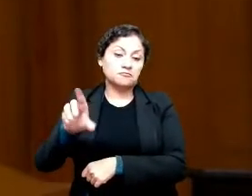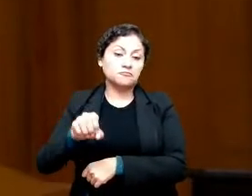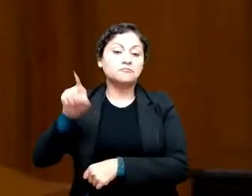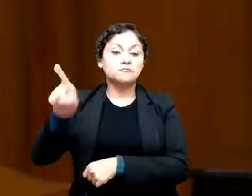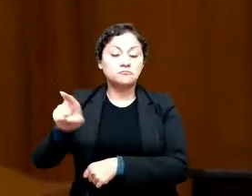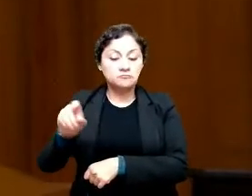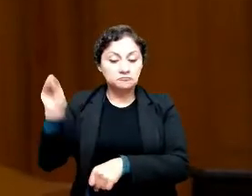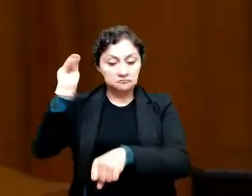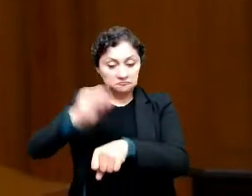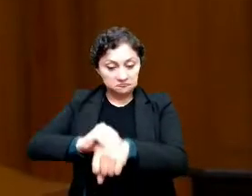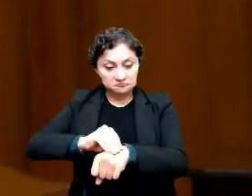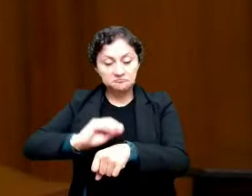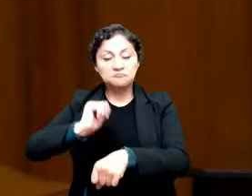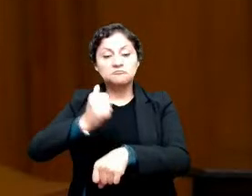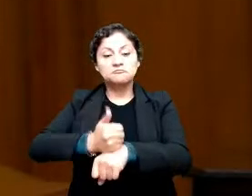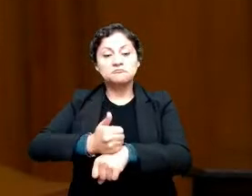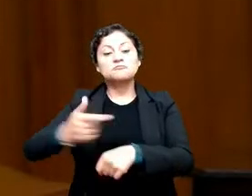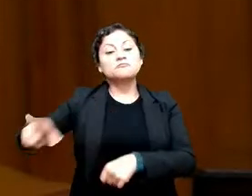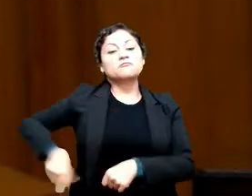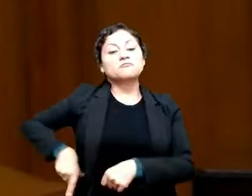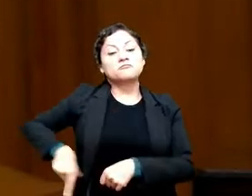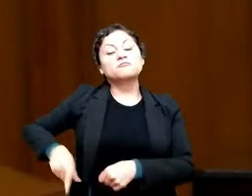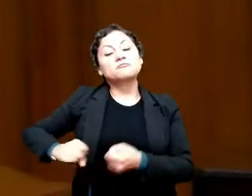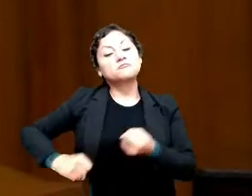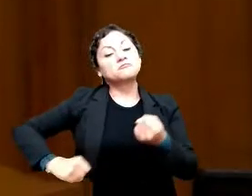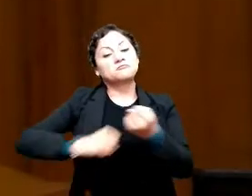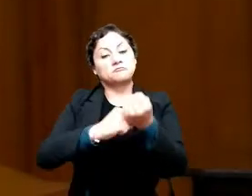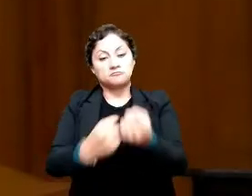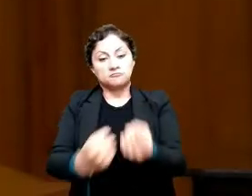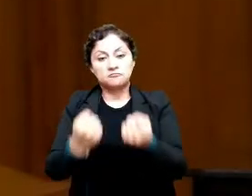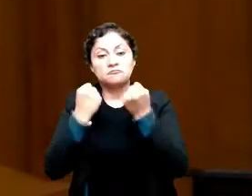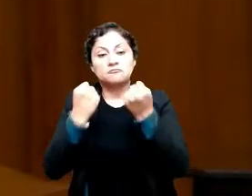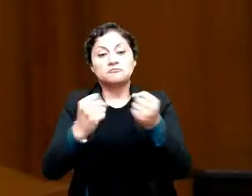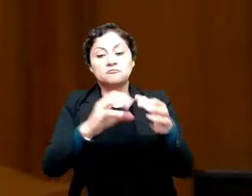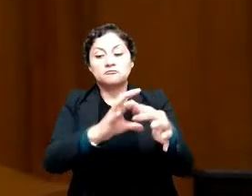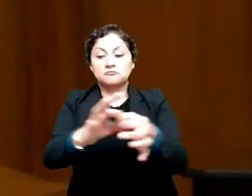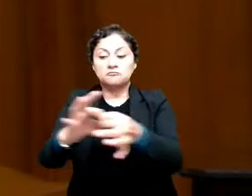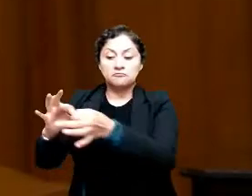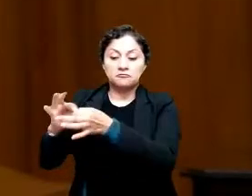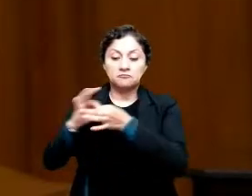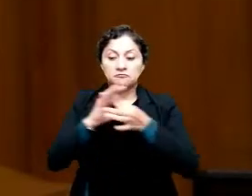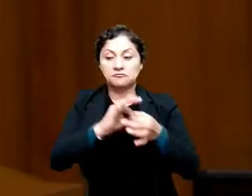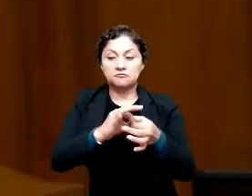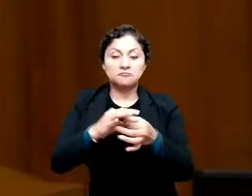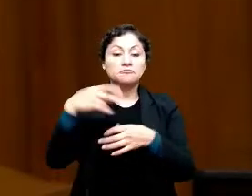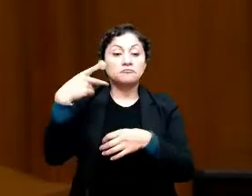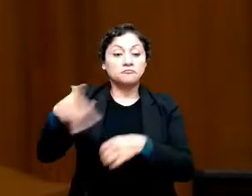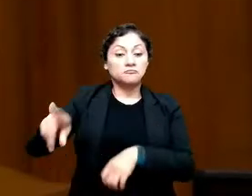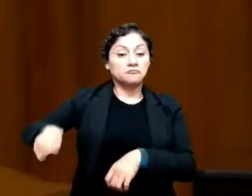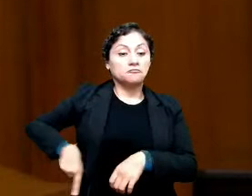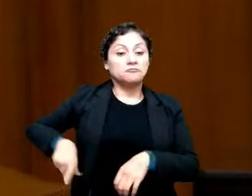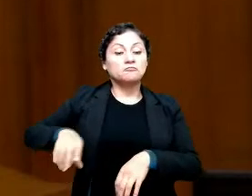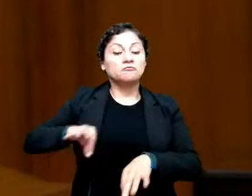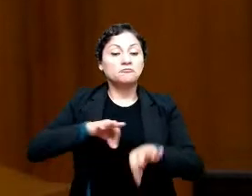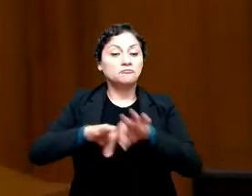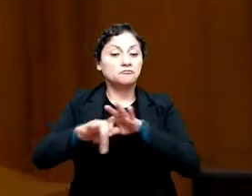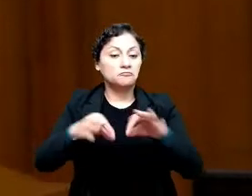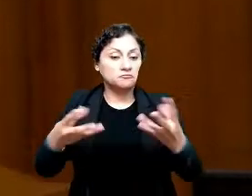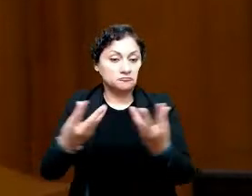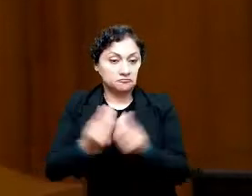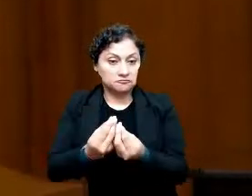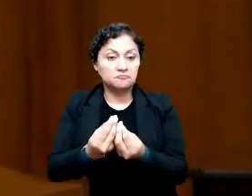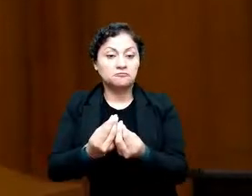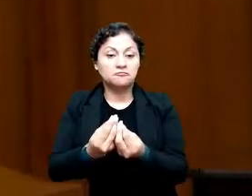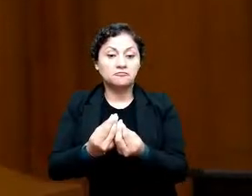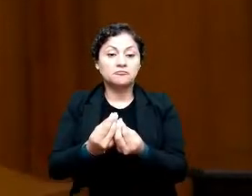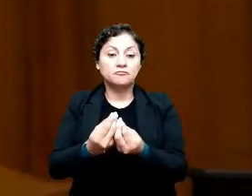y resultados fuertes, trabajando con todos los ámbitos de su gobierno. Con la Federación